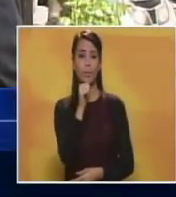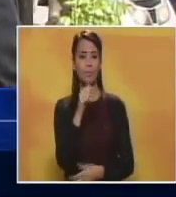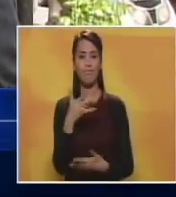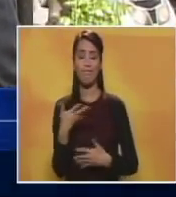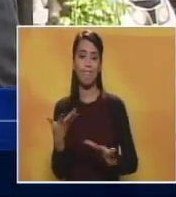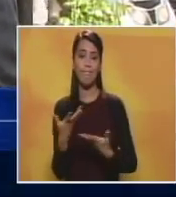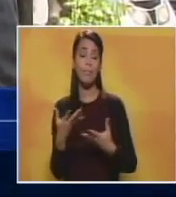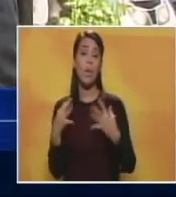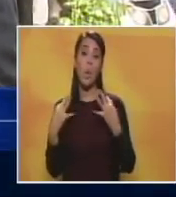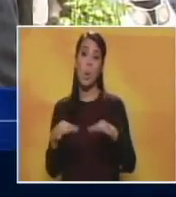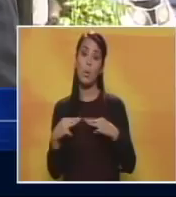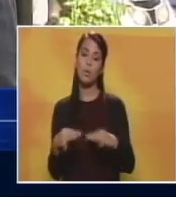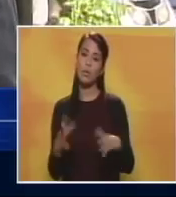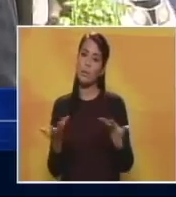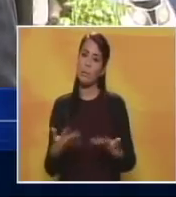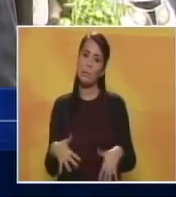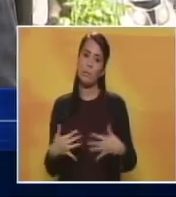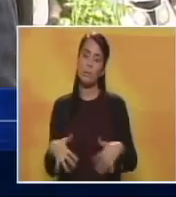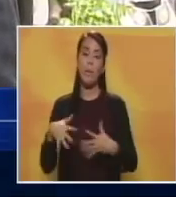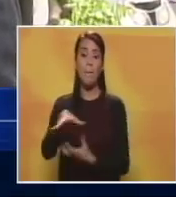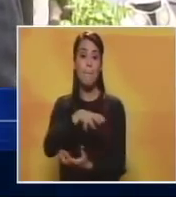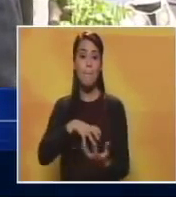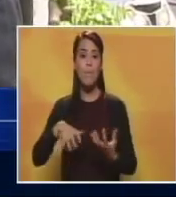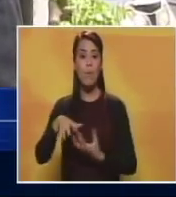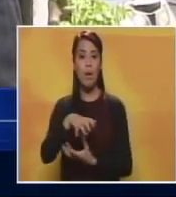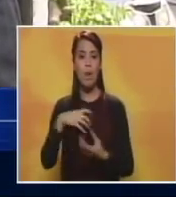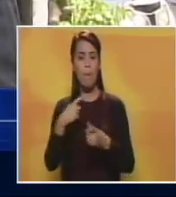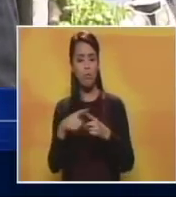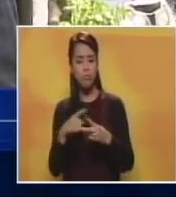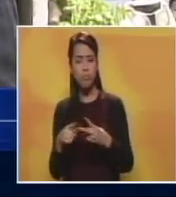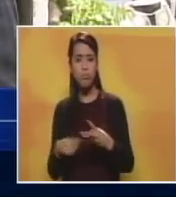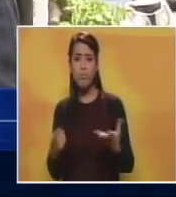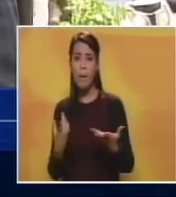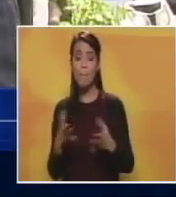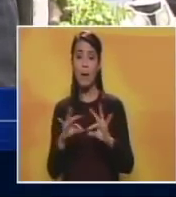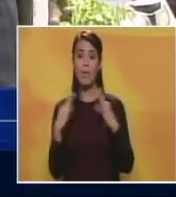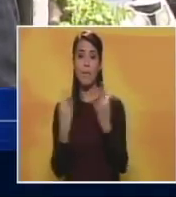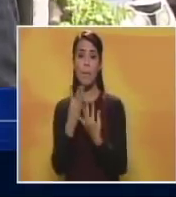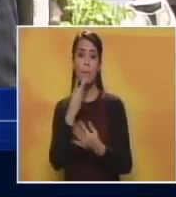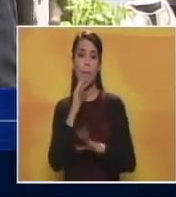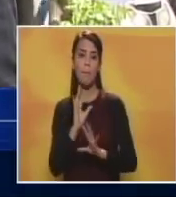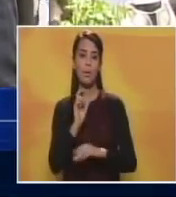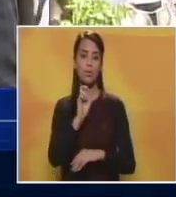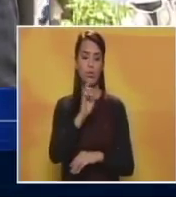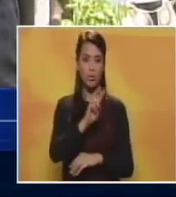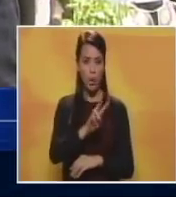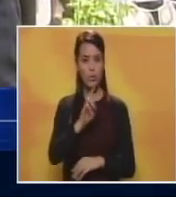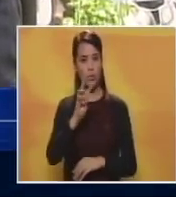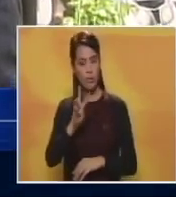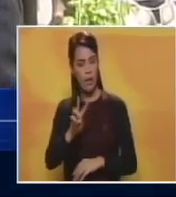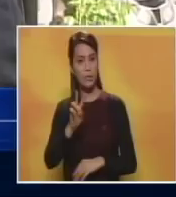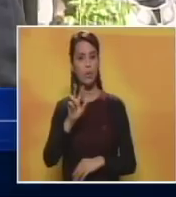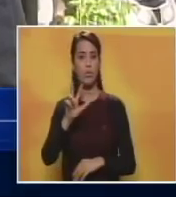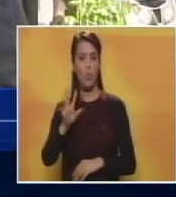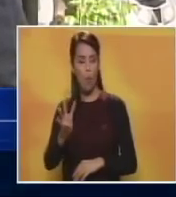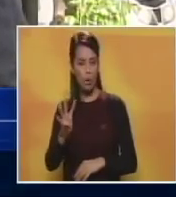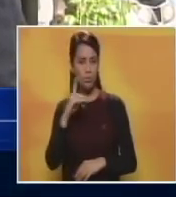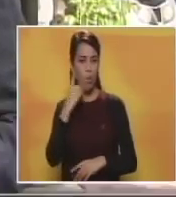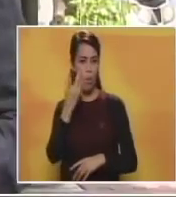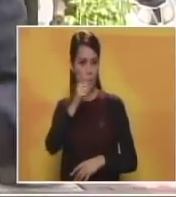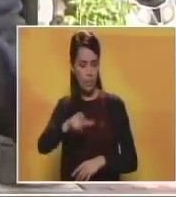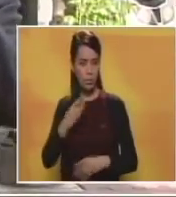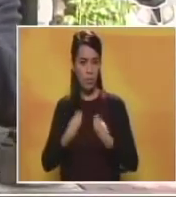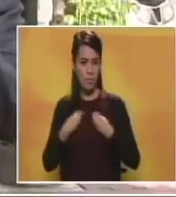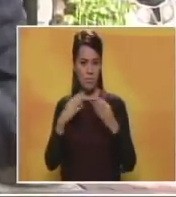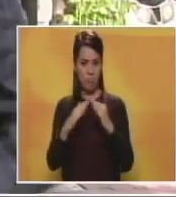es natural, genera problemas múltiples, sobre todo para las familias que tienen 2, 3, 4 integrantes. Entre otras